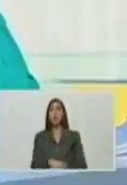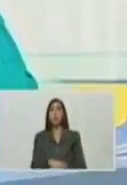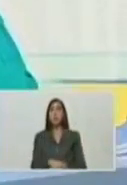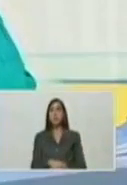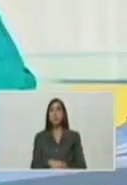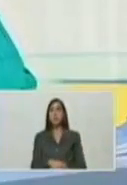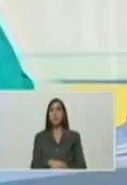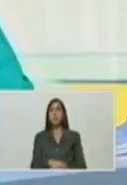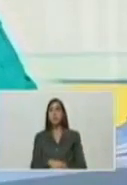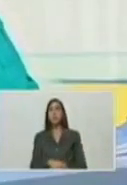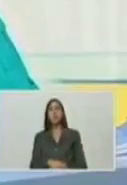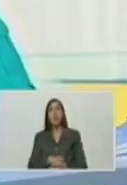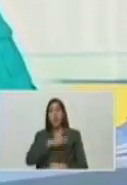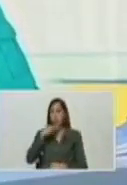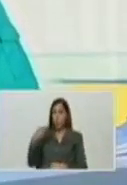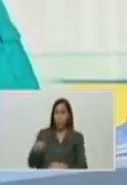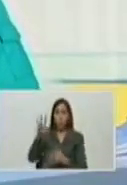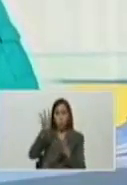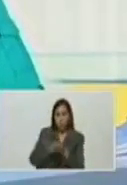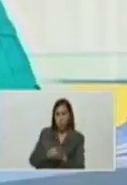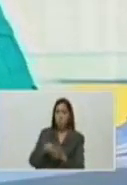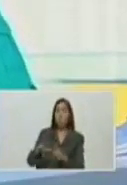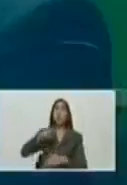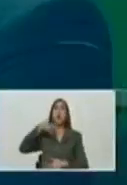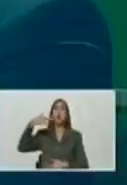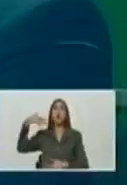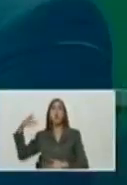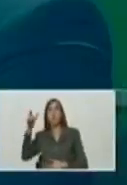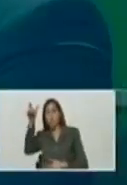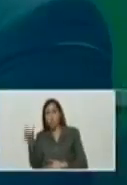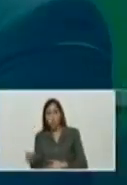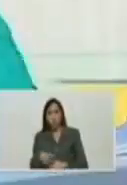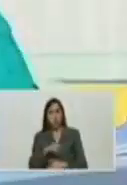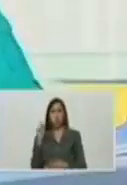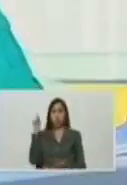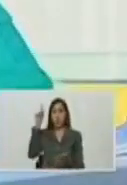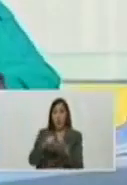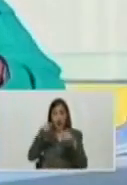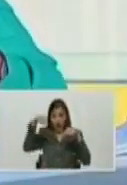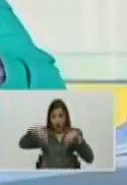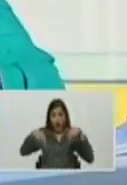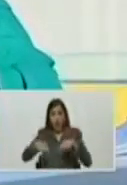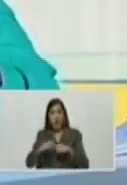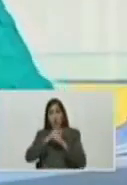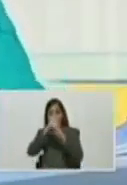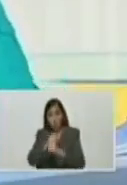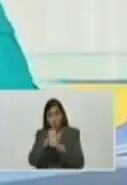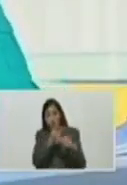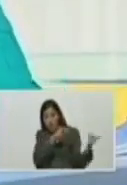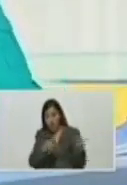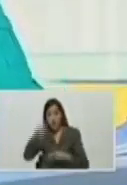Ídolo de la juventud venezolana, Antonio Potro Álvarez. Estamos aquí en el hipódromo precisamente, hemos sido invitados hoy.